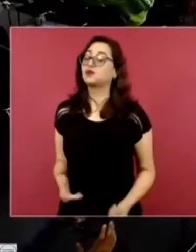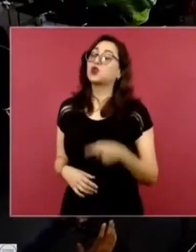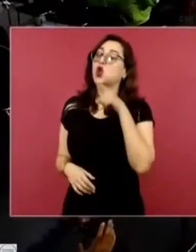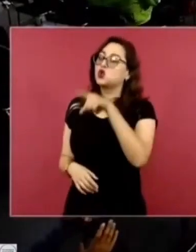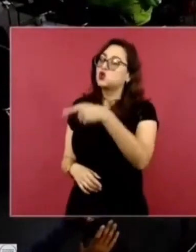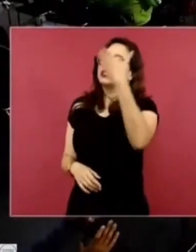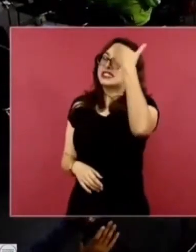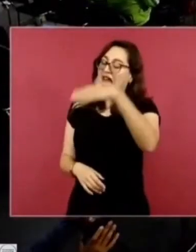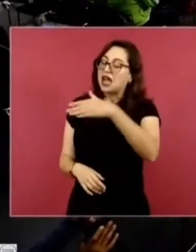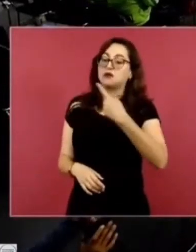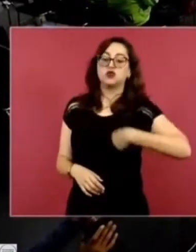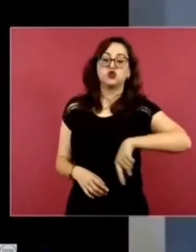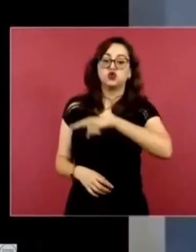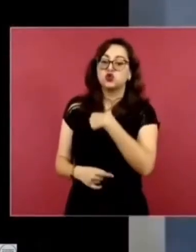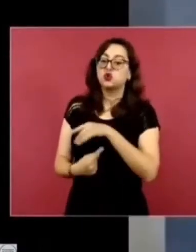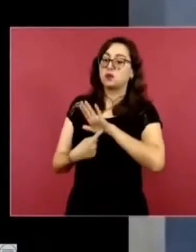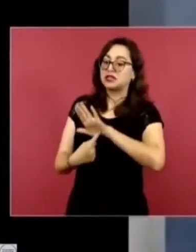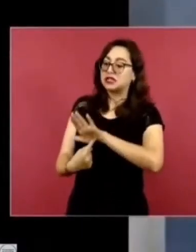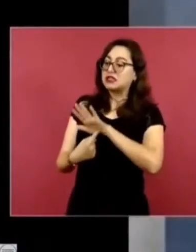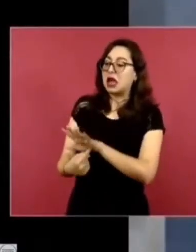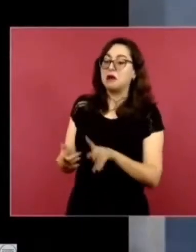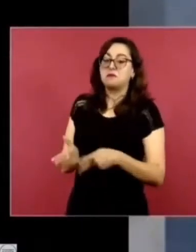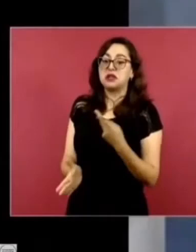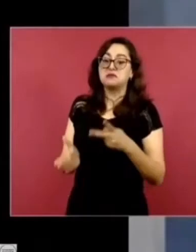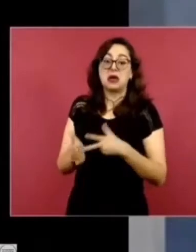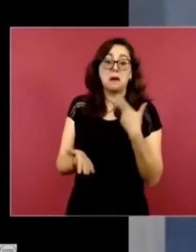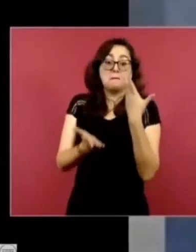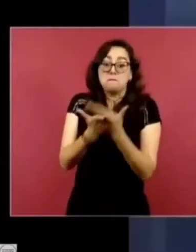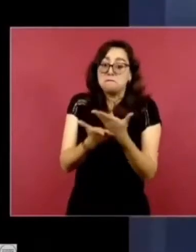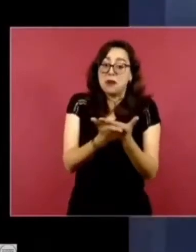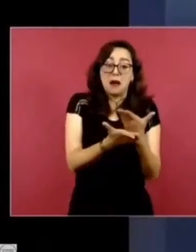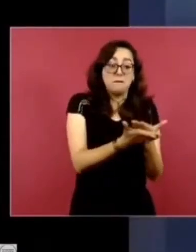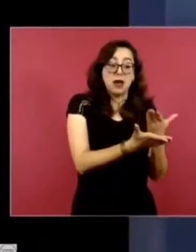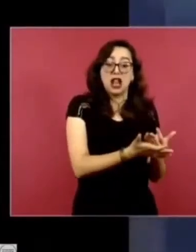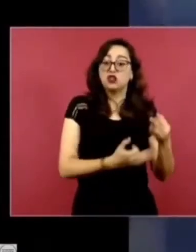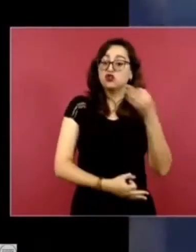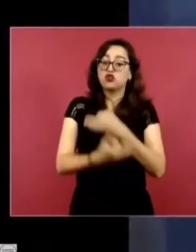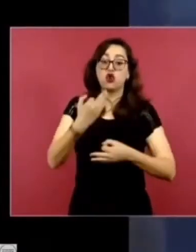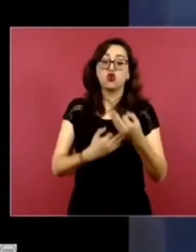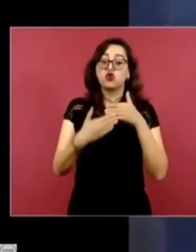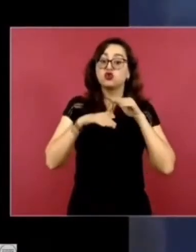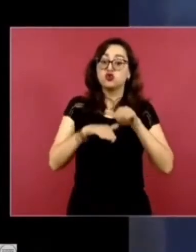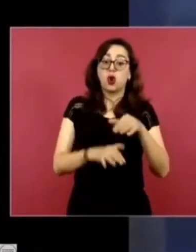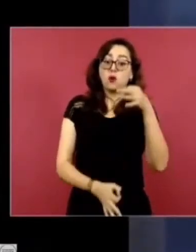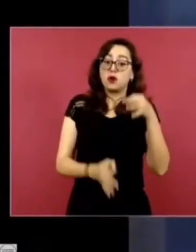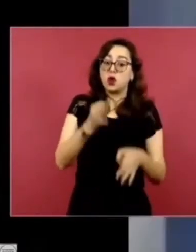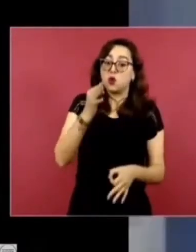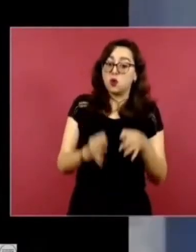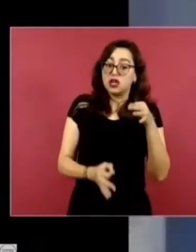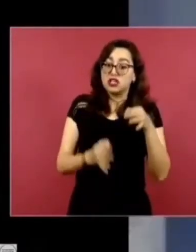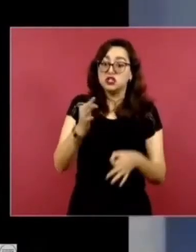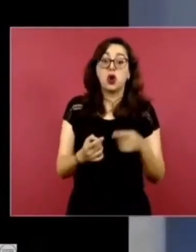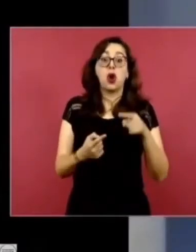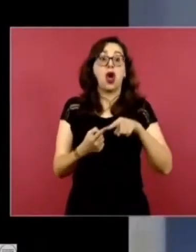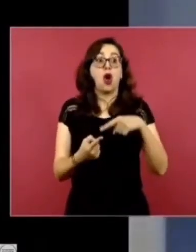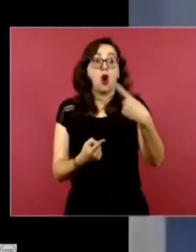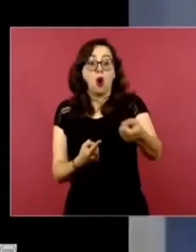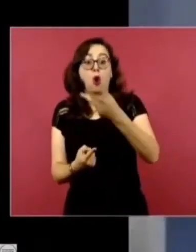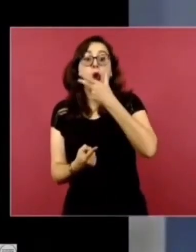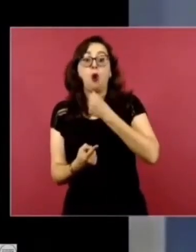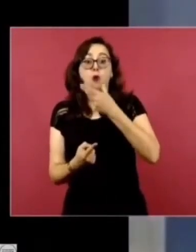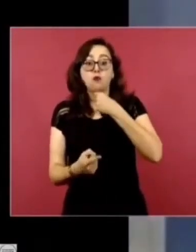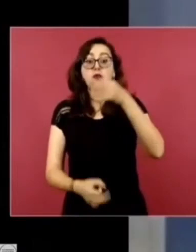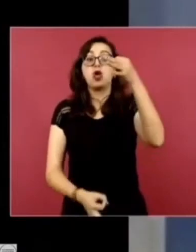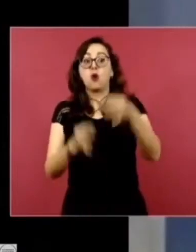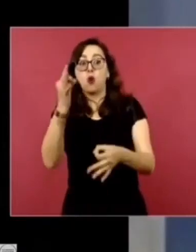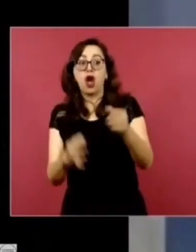en este programa, lo que hemos dicho aquí, presentamos los documentos con los que te están acusando, aquí dimos la historia de los dos jueces, el juez que había dicho que sí habían parado las